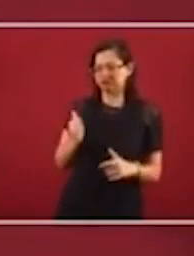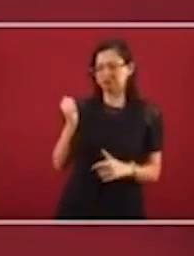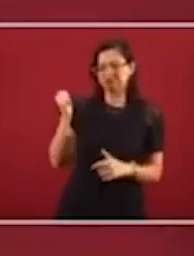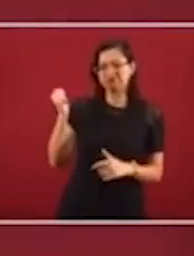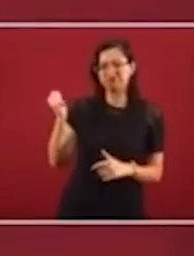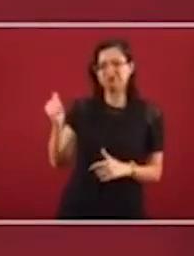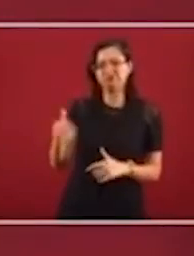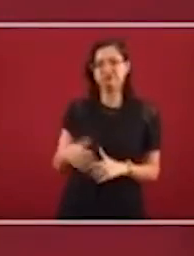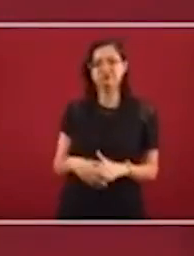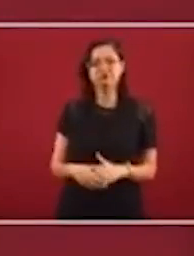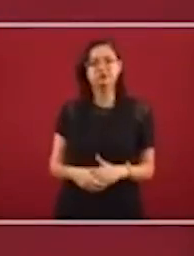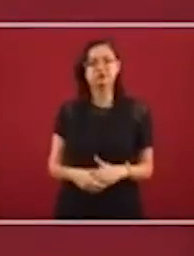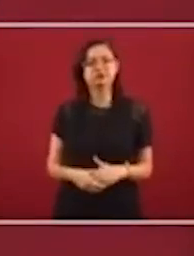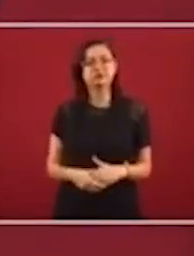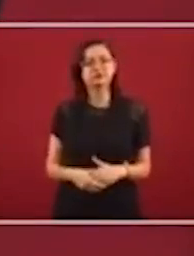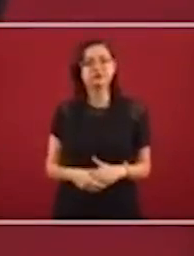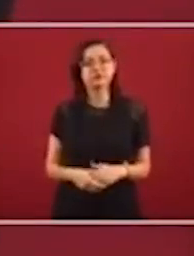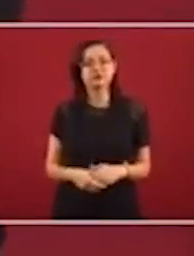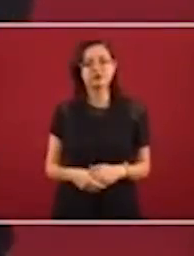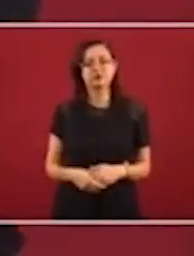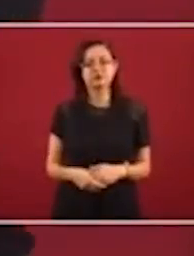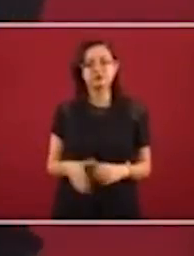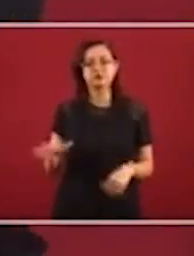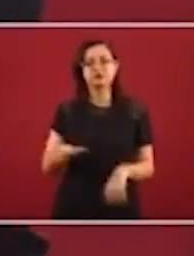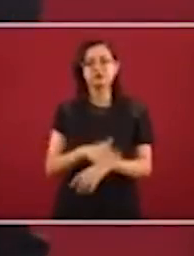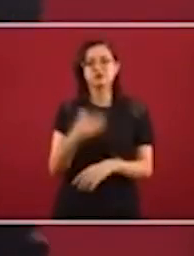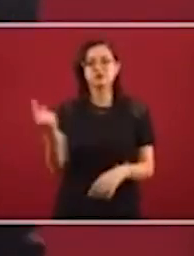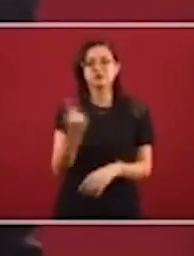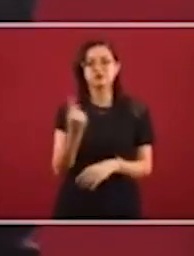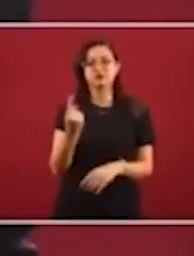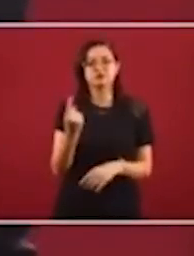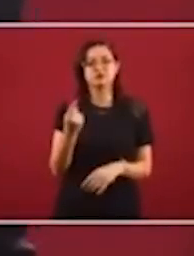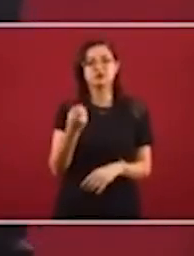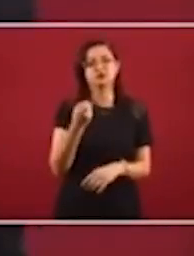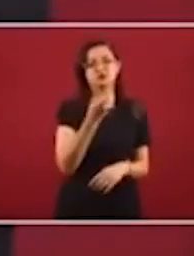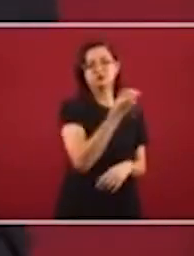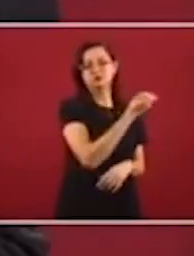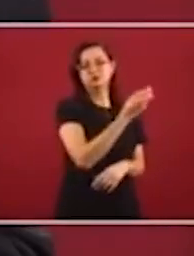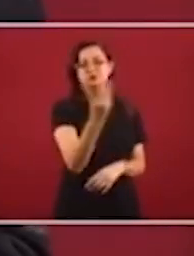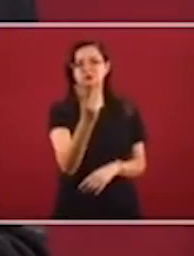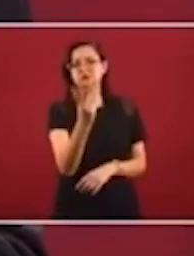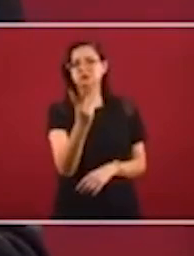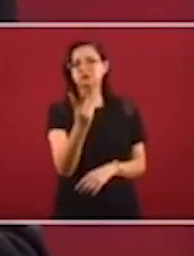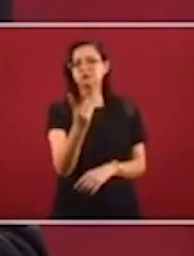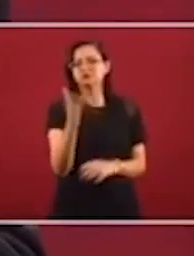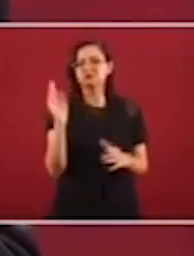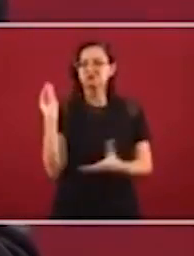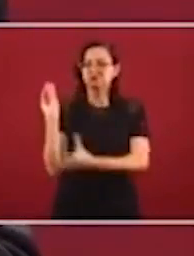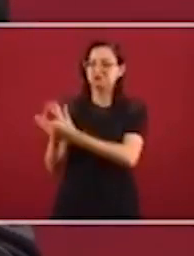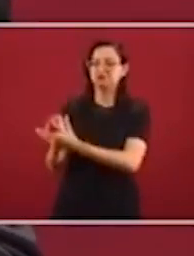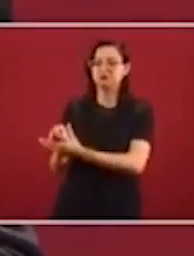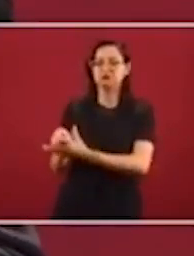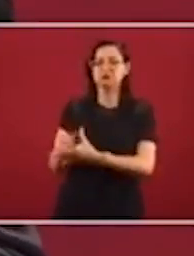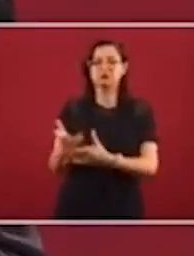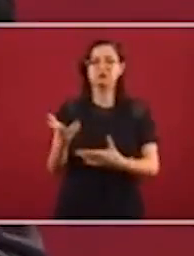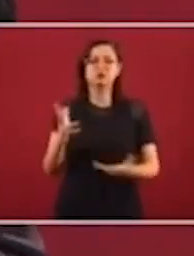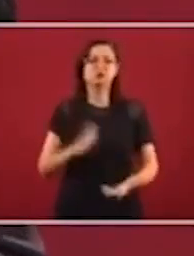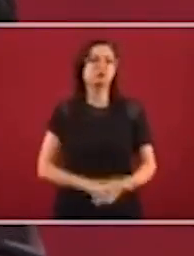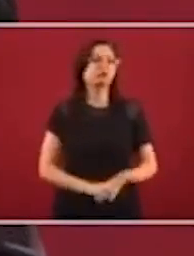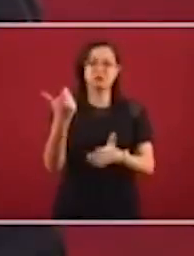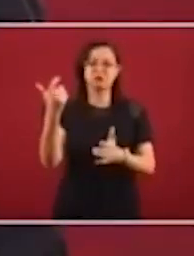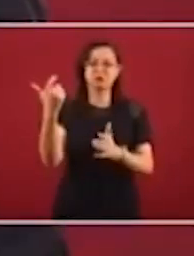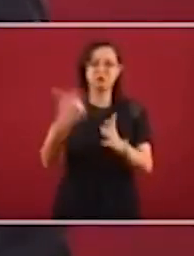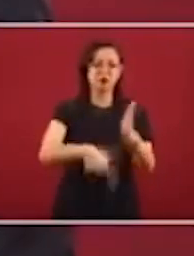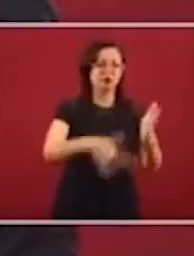porque lo que hicieron fue desatar aún más la crisis en los